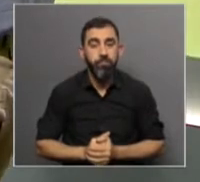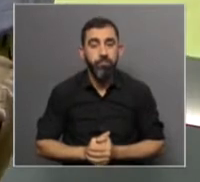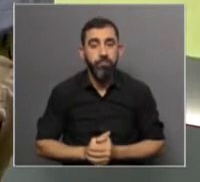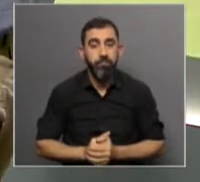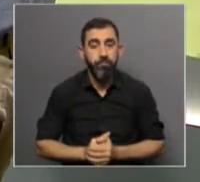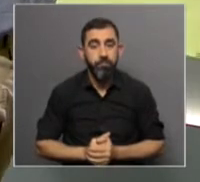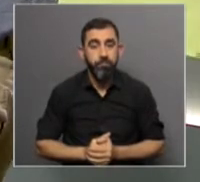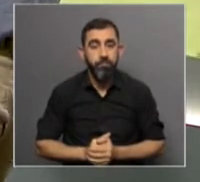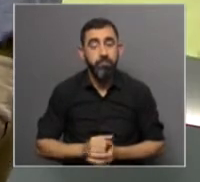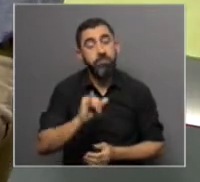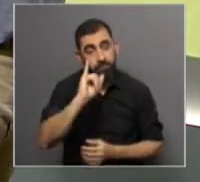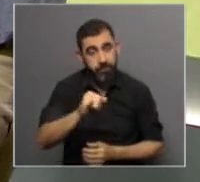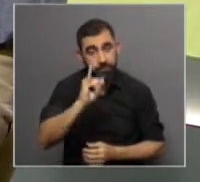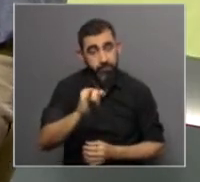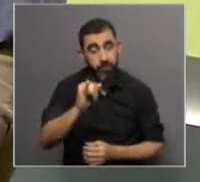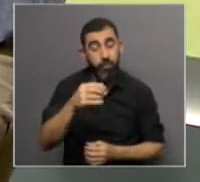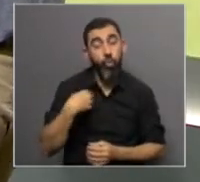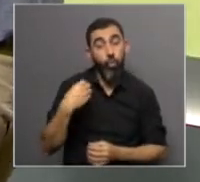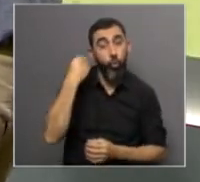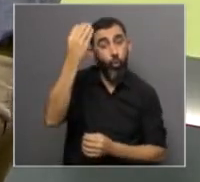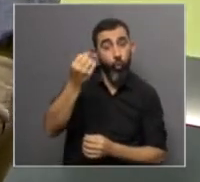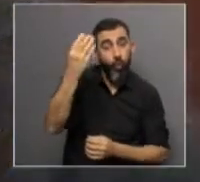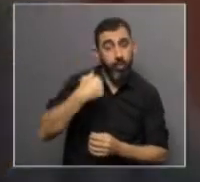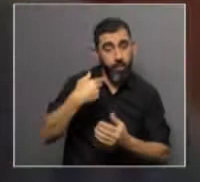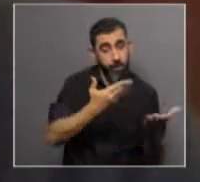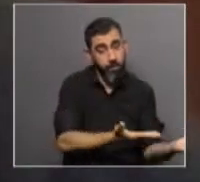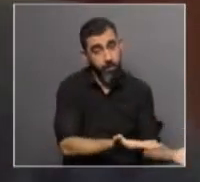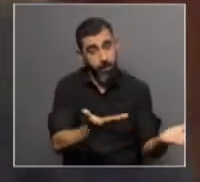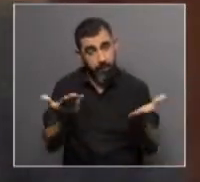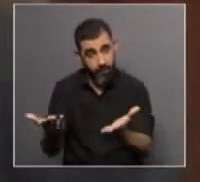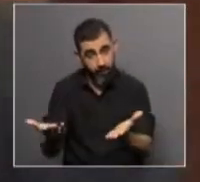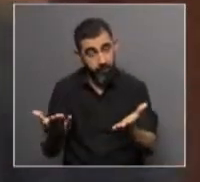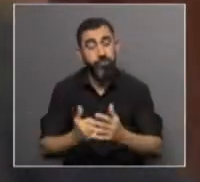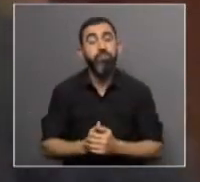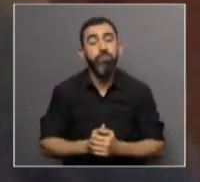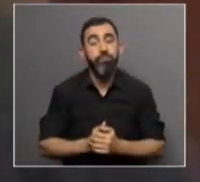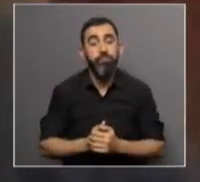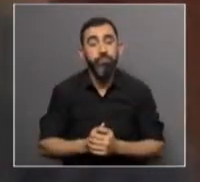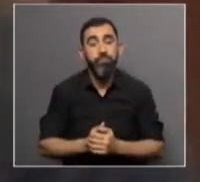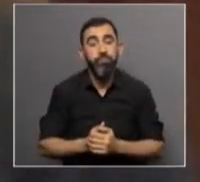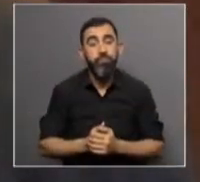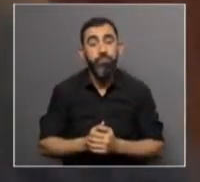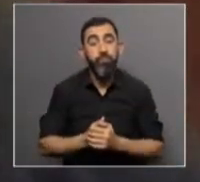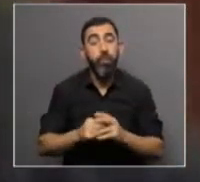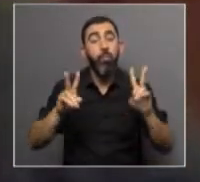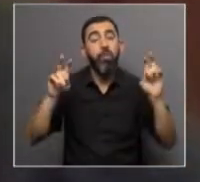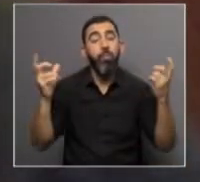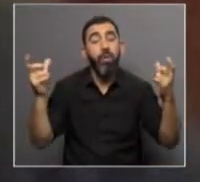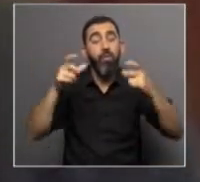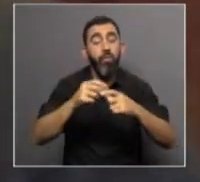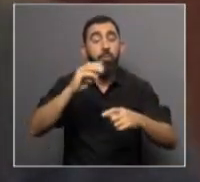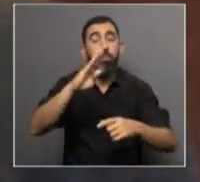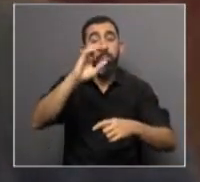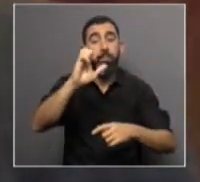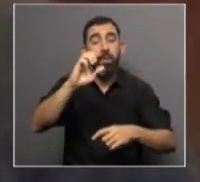Sí, efectivamente, en la conferencia que fui invitado a ofrecer para la reunión del PDCIVA,